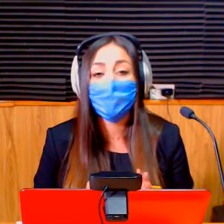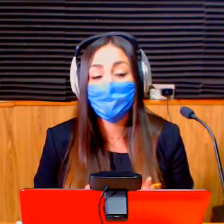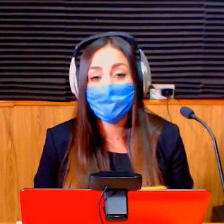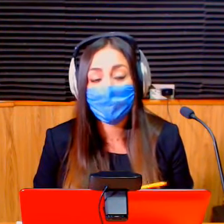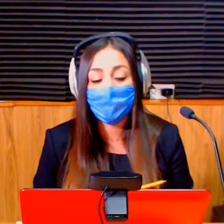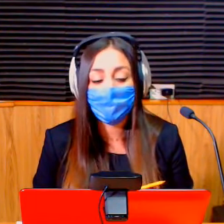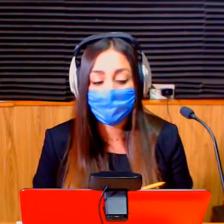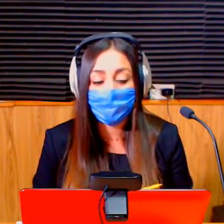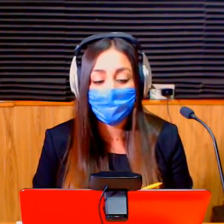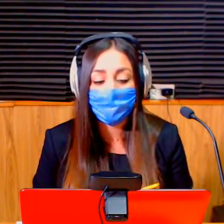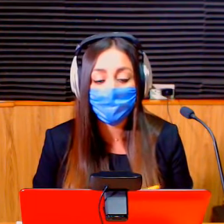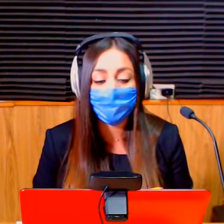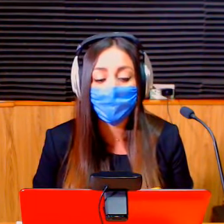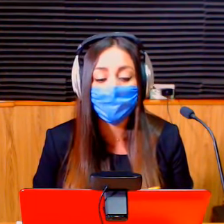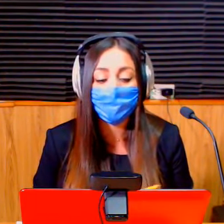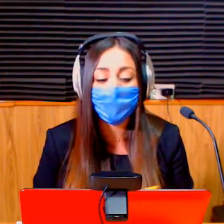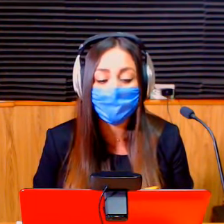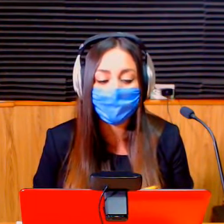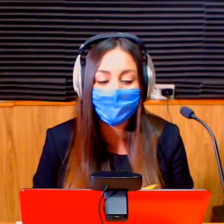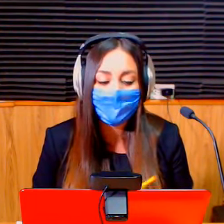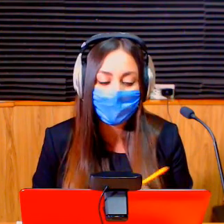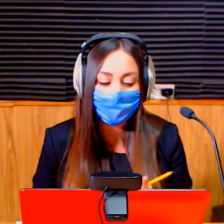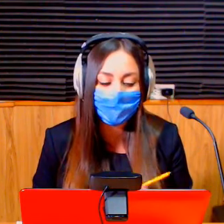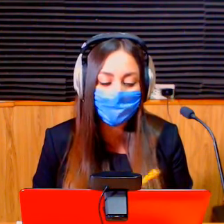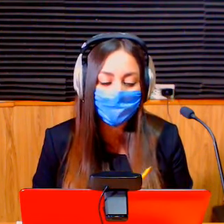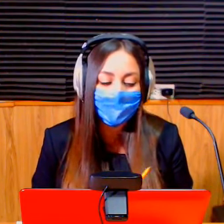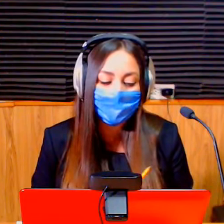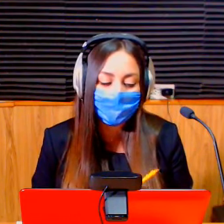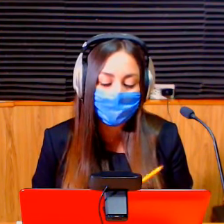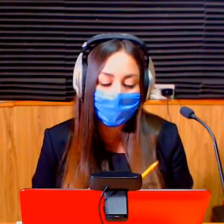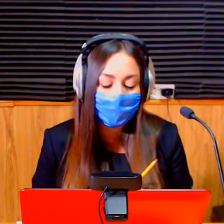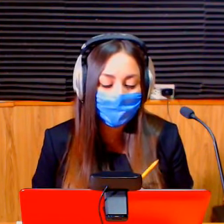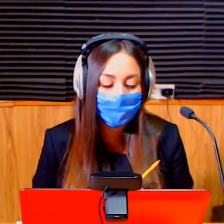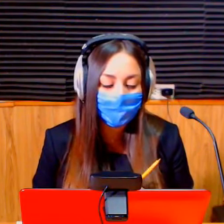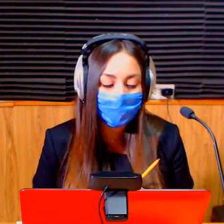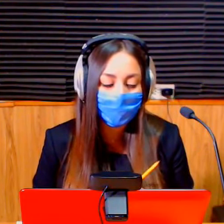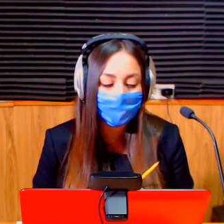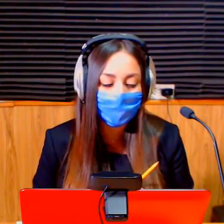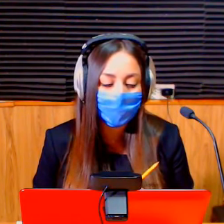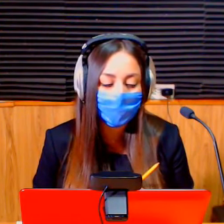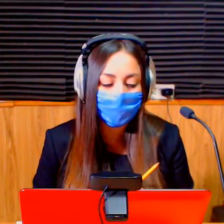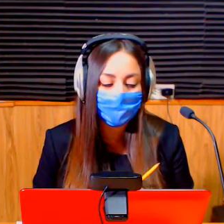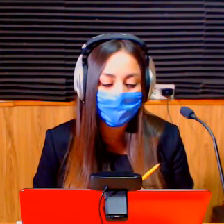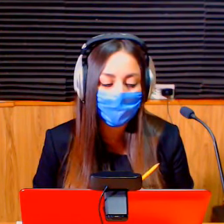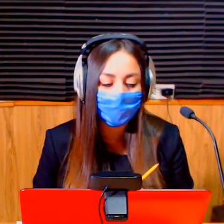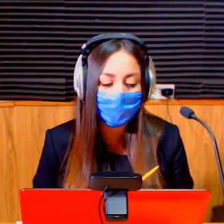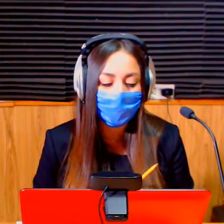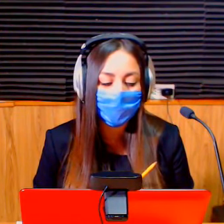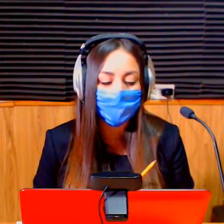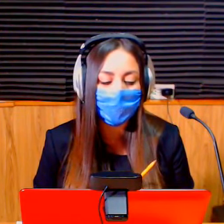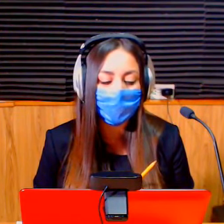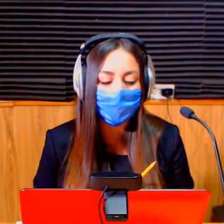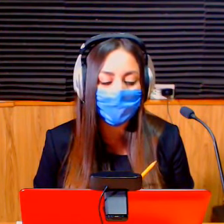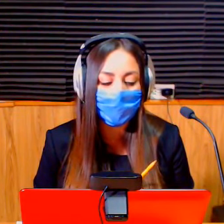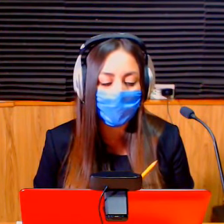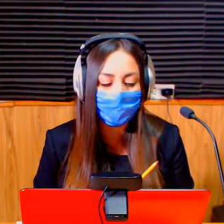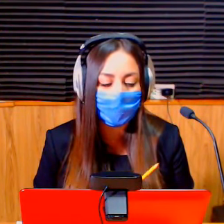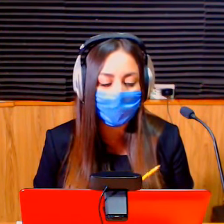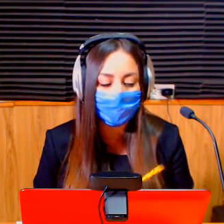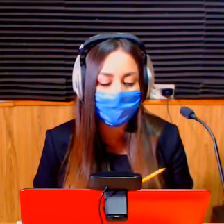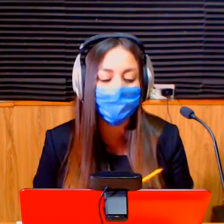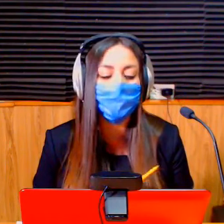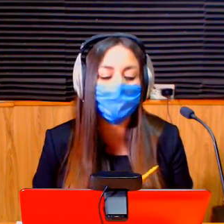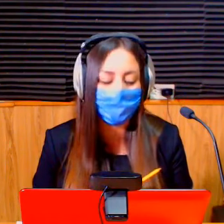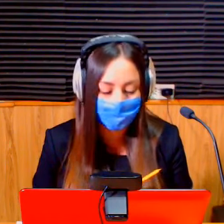los egresados que en los institutos les ofrecen. Así que nos trasladamos y nos conectamos con el Instituto Tecnológico Superior de